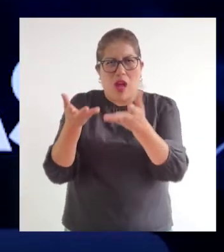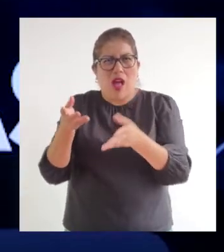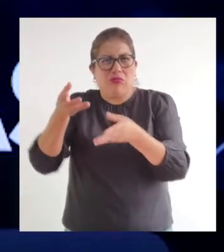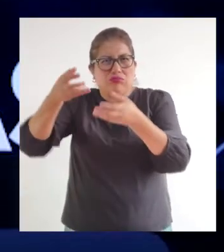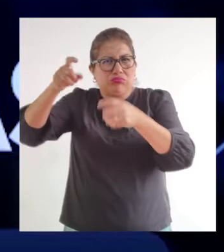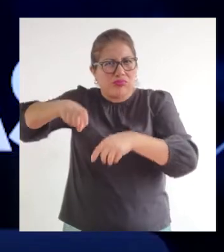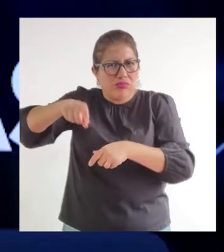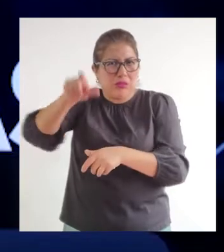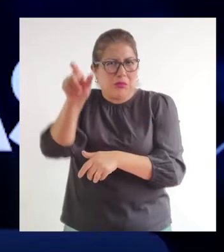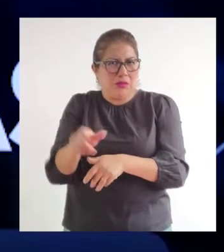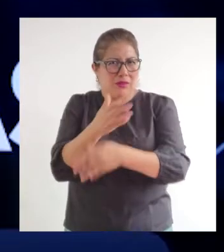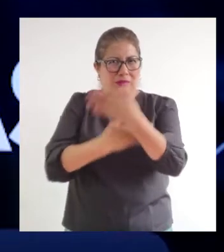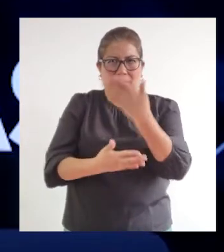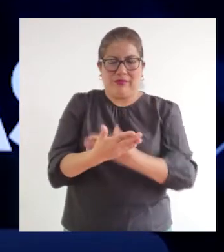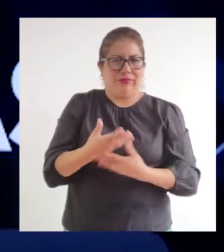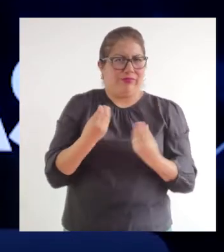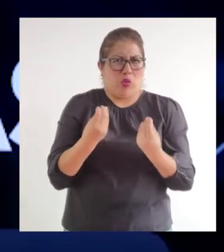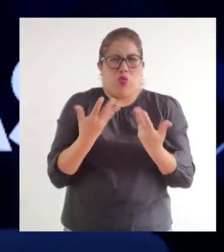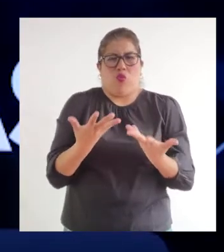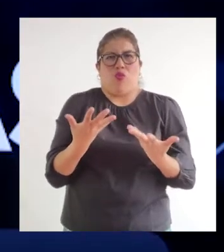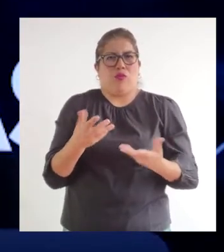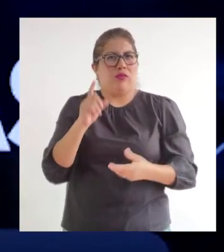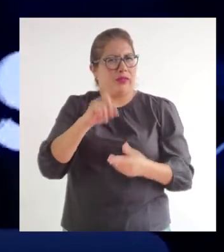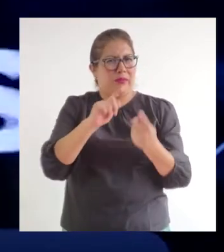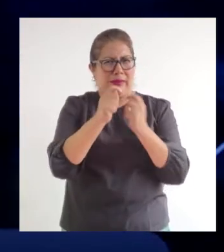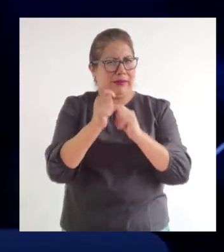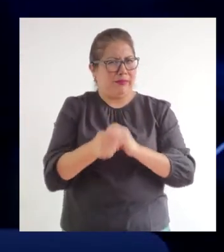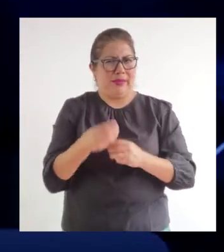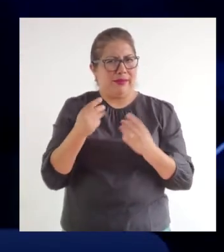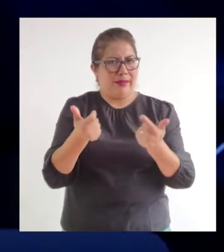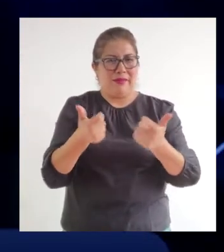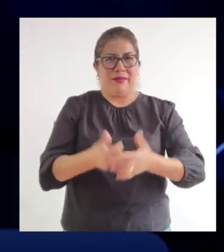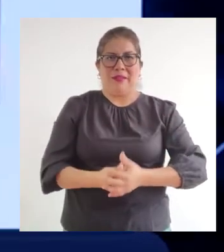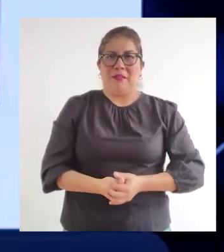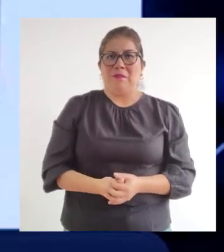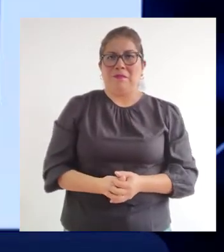adecuadas para las personas con discapacidad. Eso es el colmo. Esto se tiene que corregir de manera inmediata.